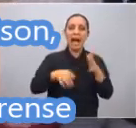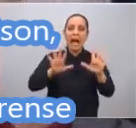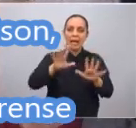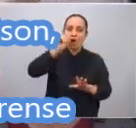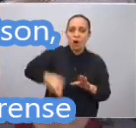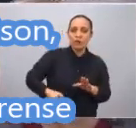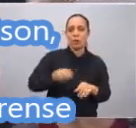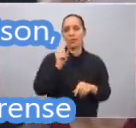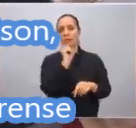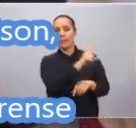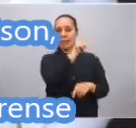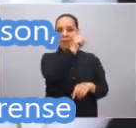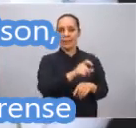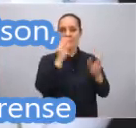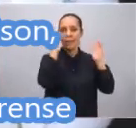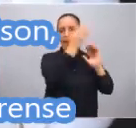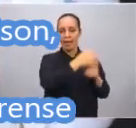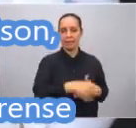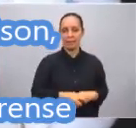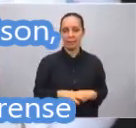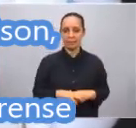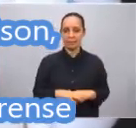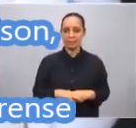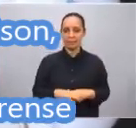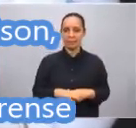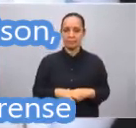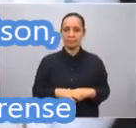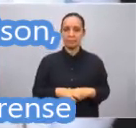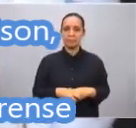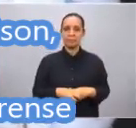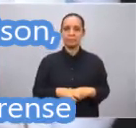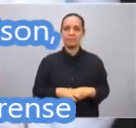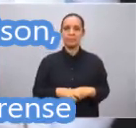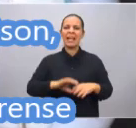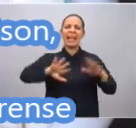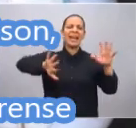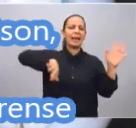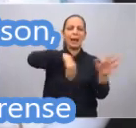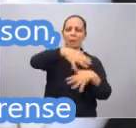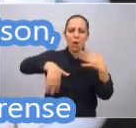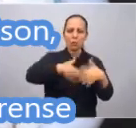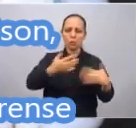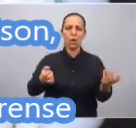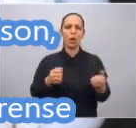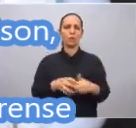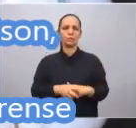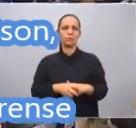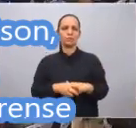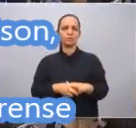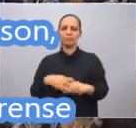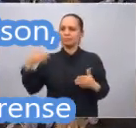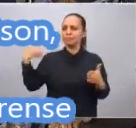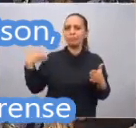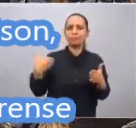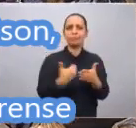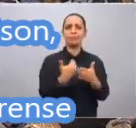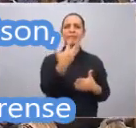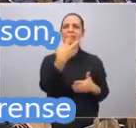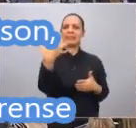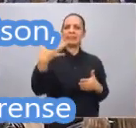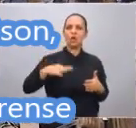Milei. Ni una revolución, ni un camino de 35 años, a